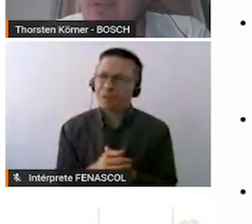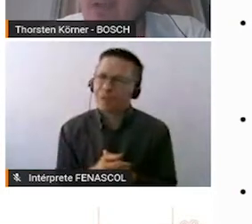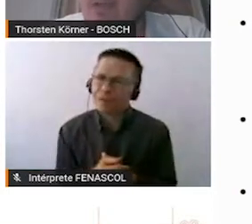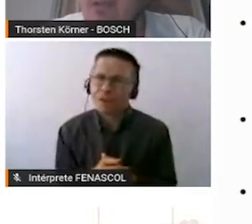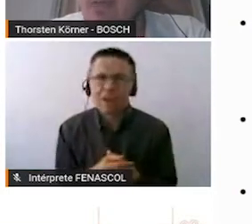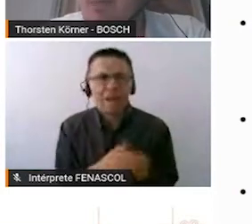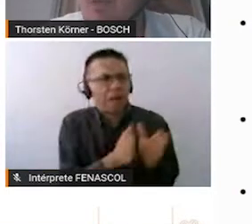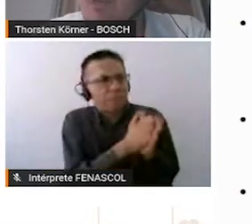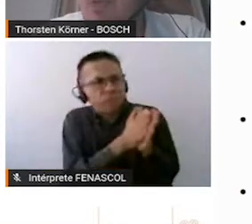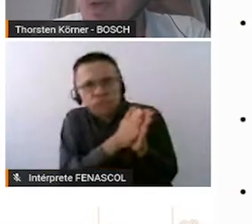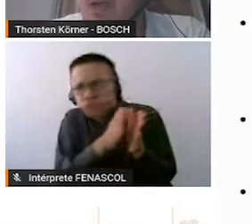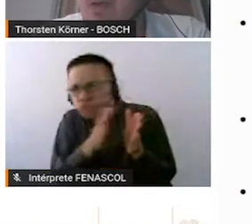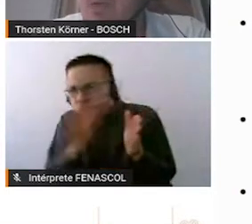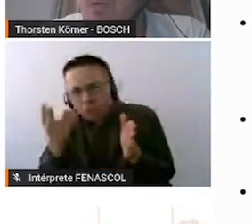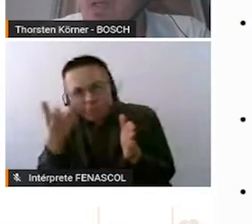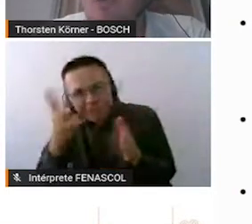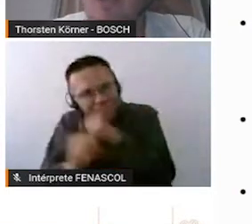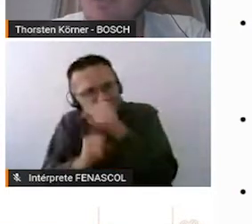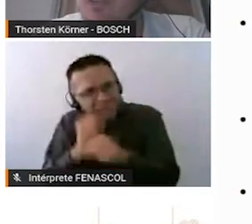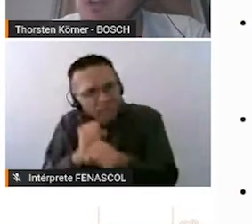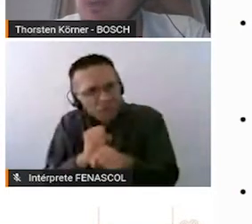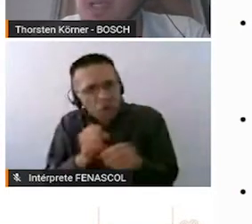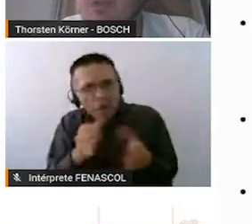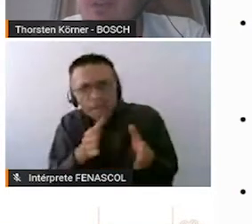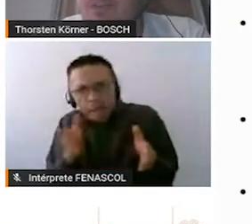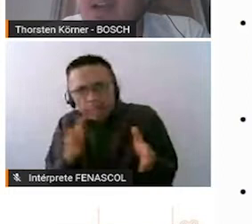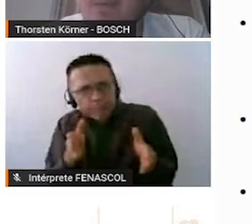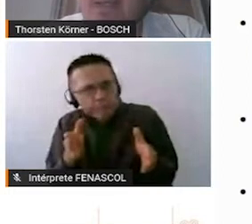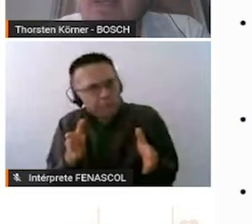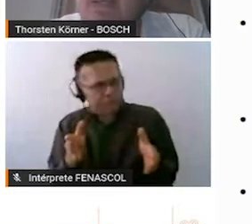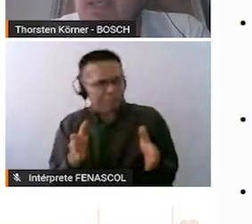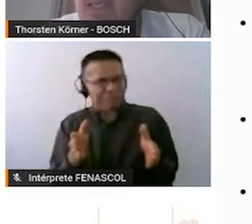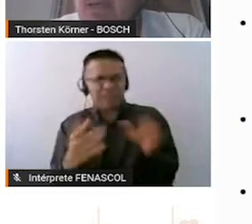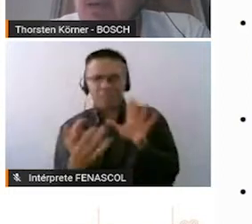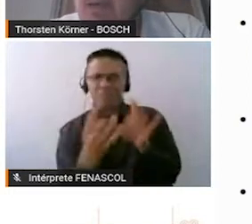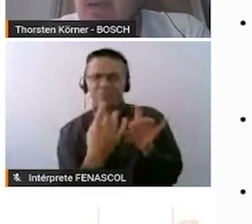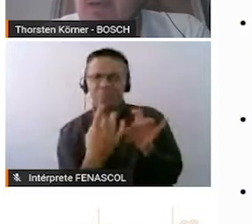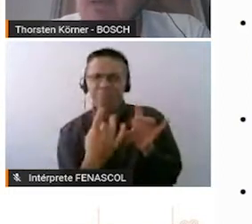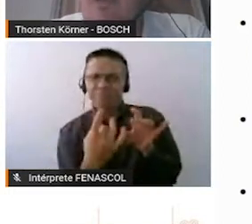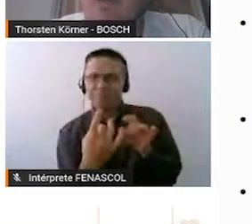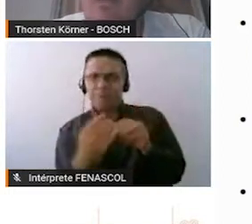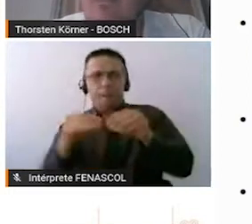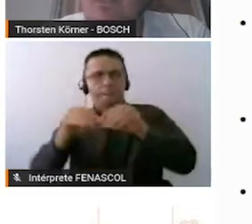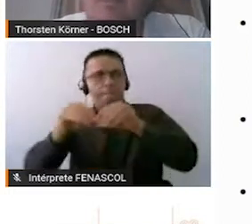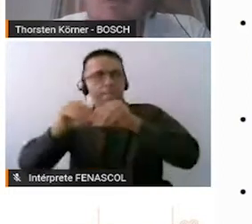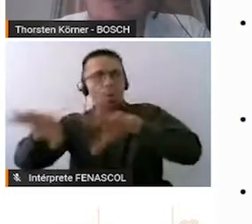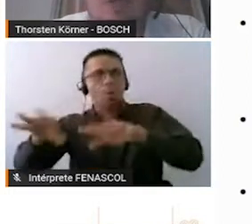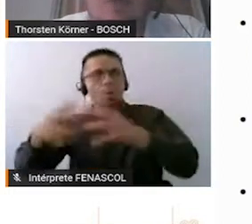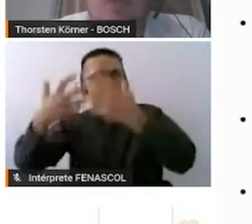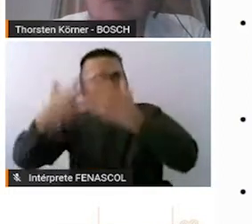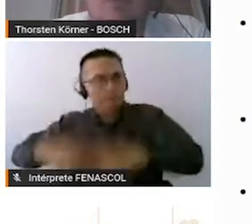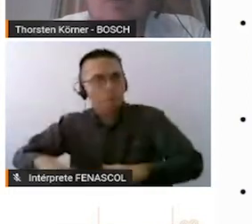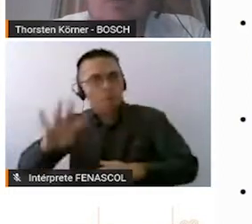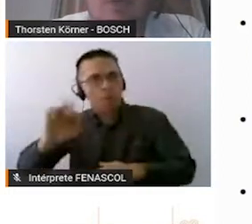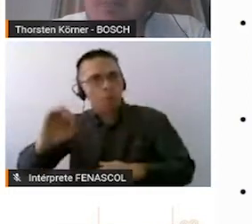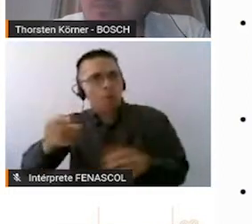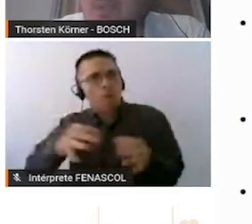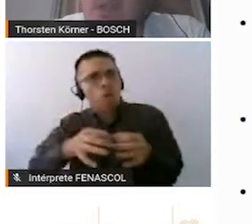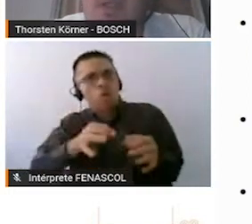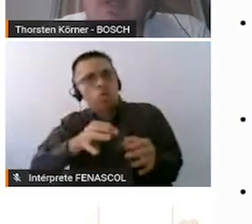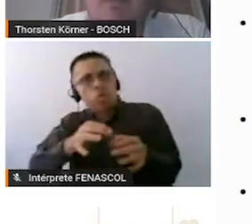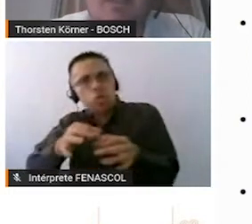13 años entre, digamos, una conexión de objetos estable y el inicio de la industria